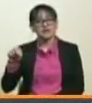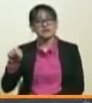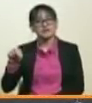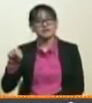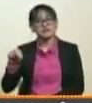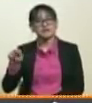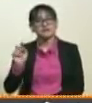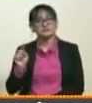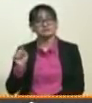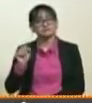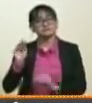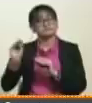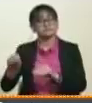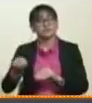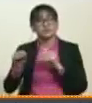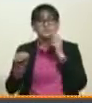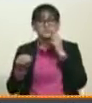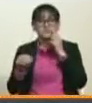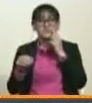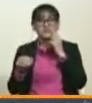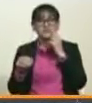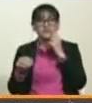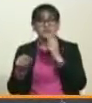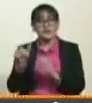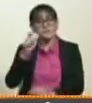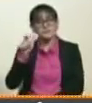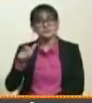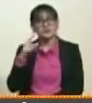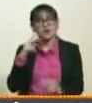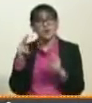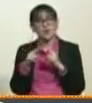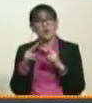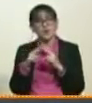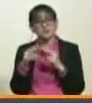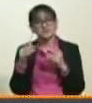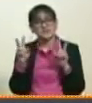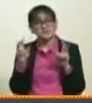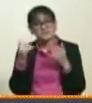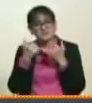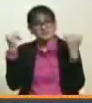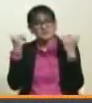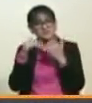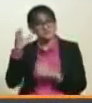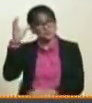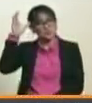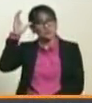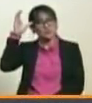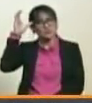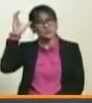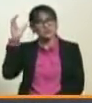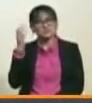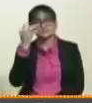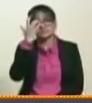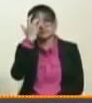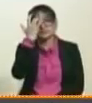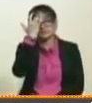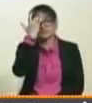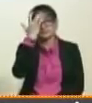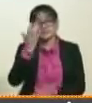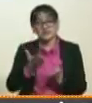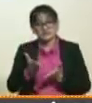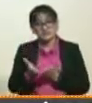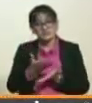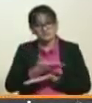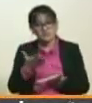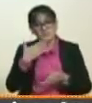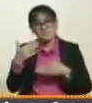yo le hago un llamado porque estas personas que conocen tanto electricidad que son duchos de electricidad no ponen su conocimiento al servicio y por